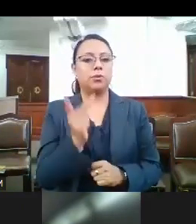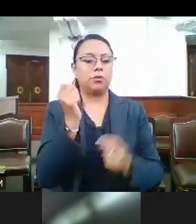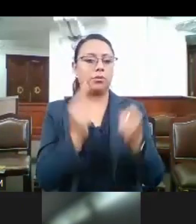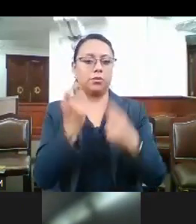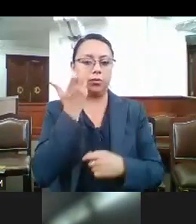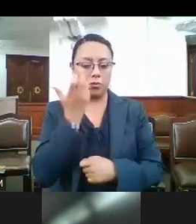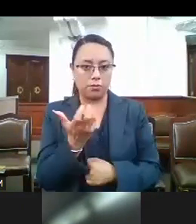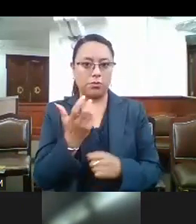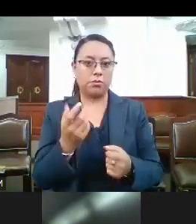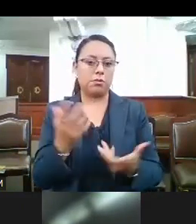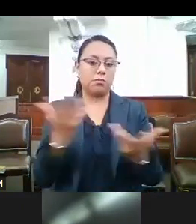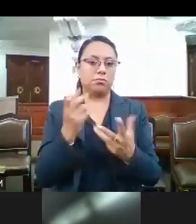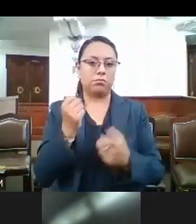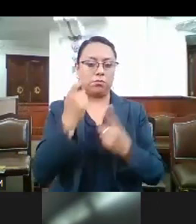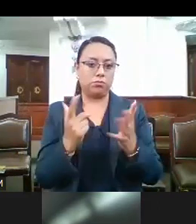intervención?